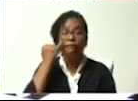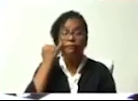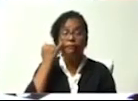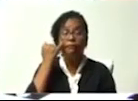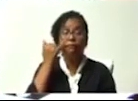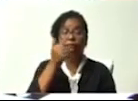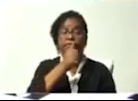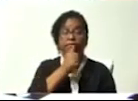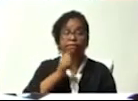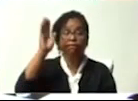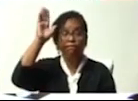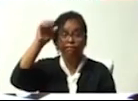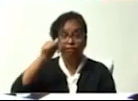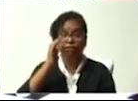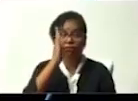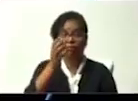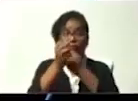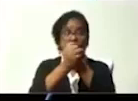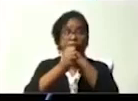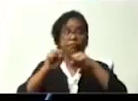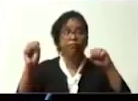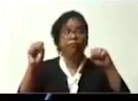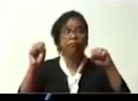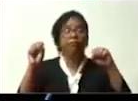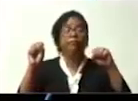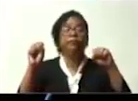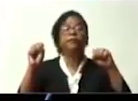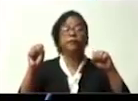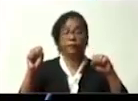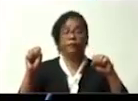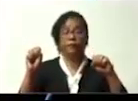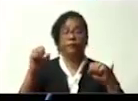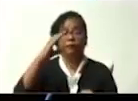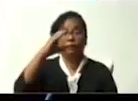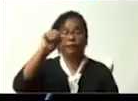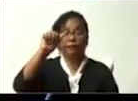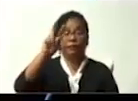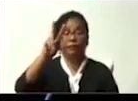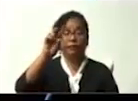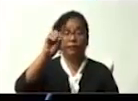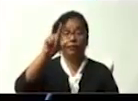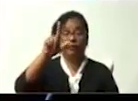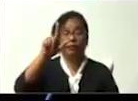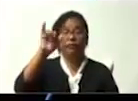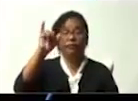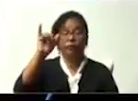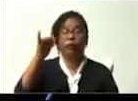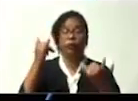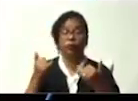Caboli, hoy gracias a Dios vamos a aprobar una ley de mucha trascendencia, de mucha